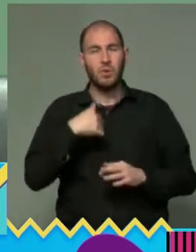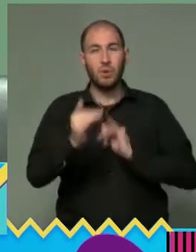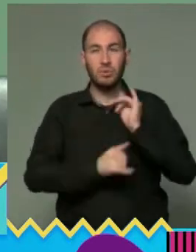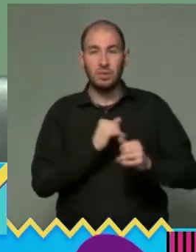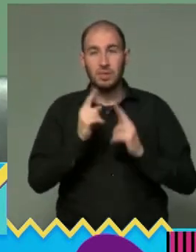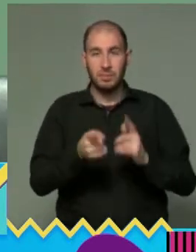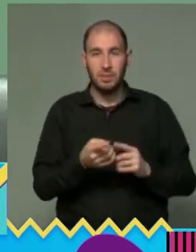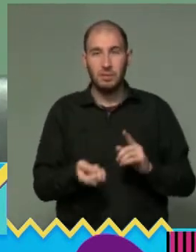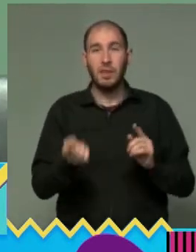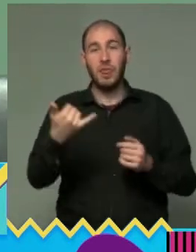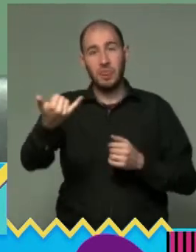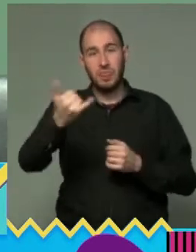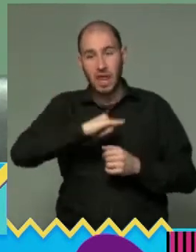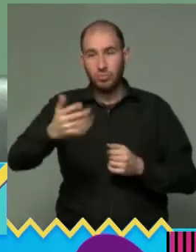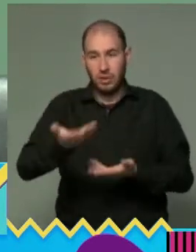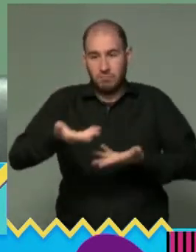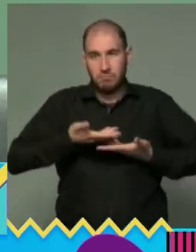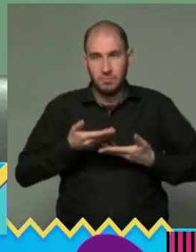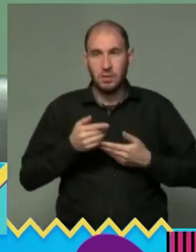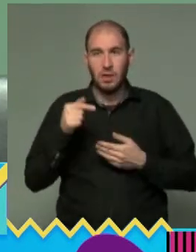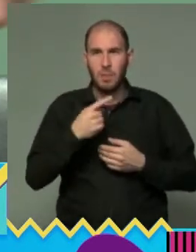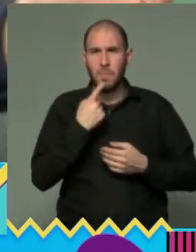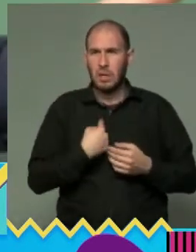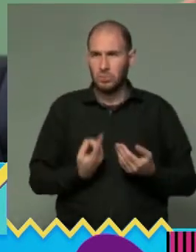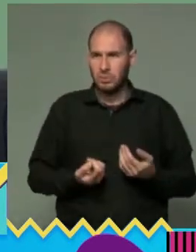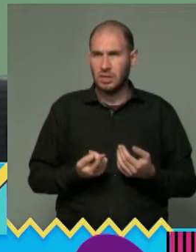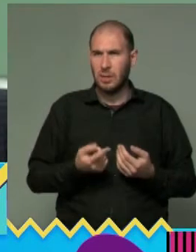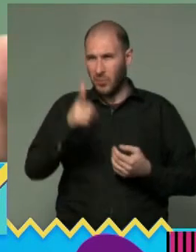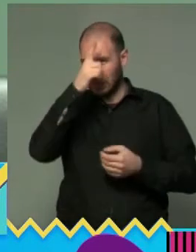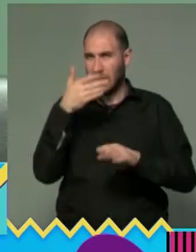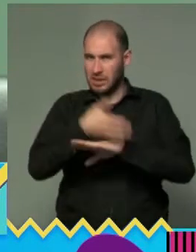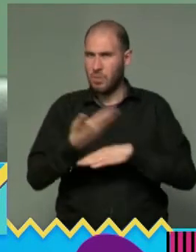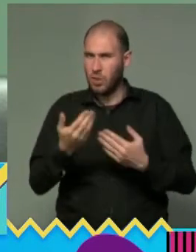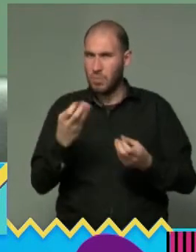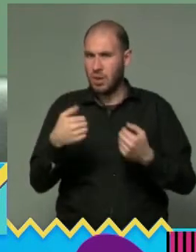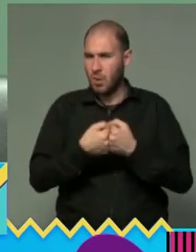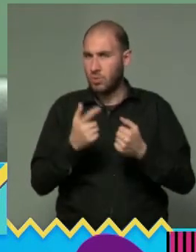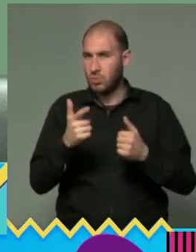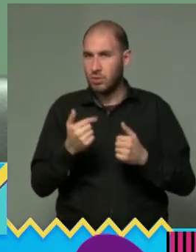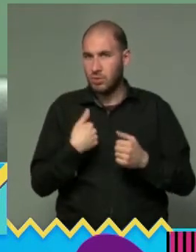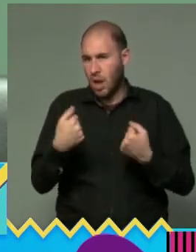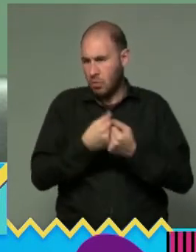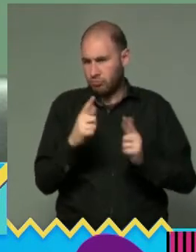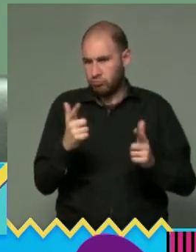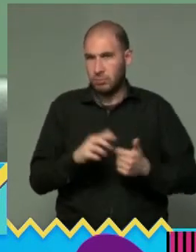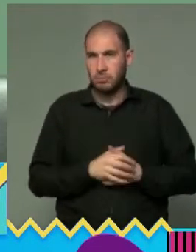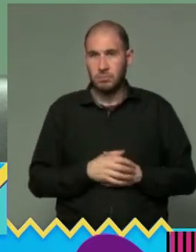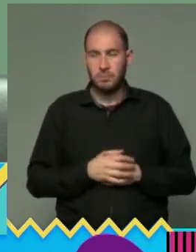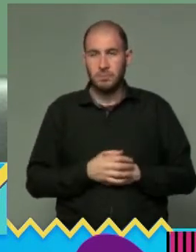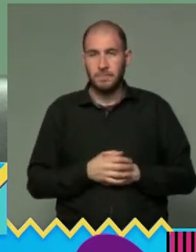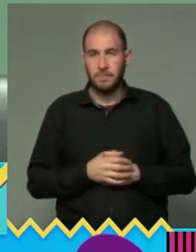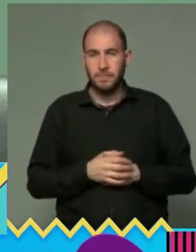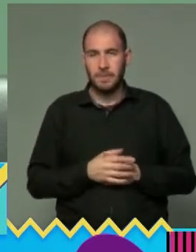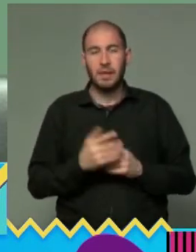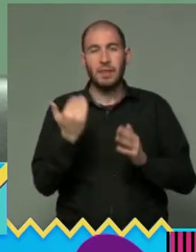nosotros al contrario, hemos recibido denuncias de docentes que nos preguntan, che, ¿puede entrar la policía? Porque no están de acuerdo, y nosotros no estamos de acuerdo. Más,